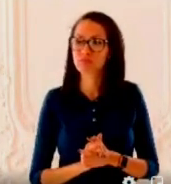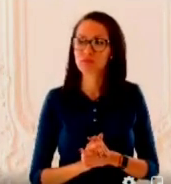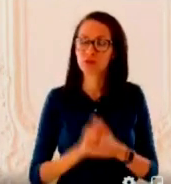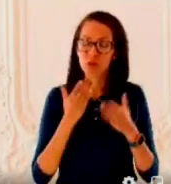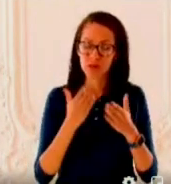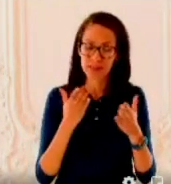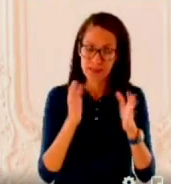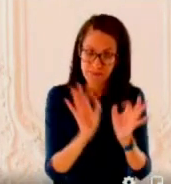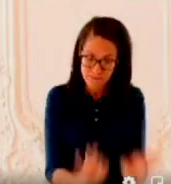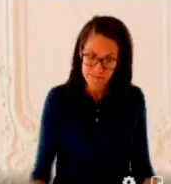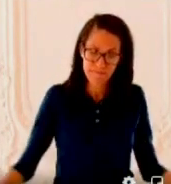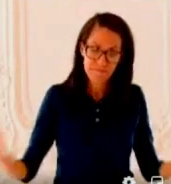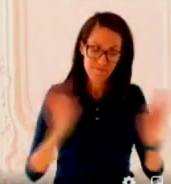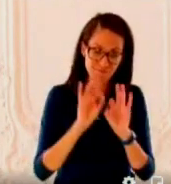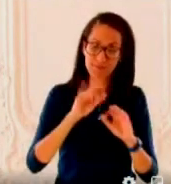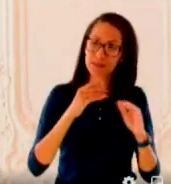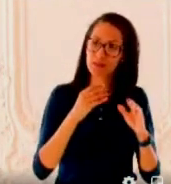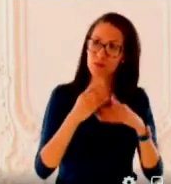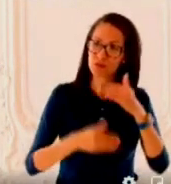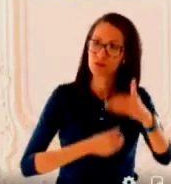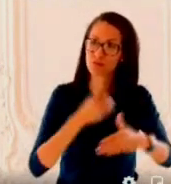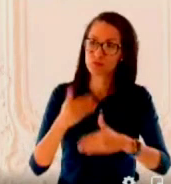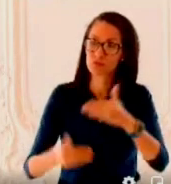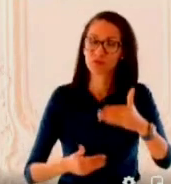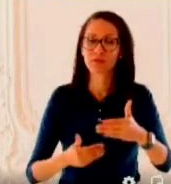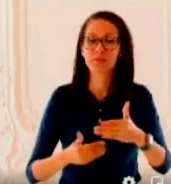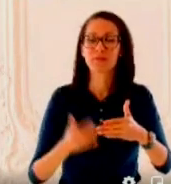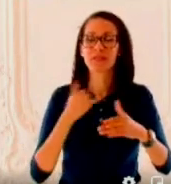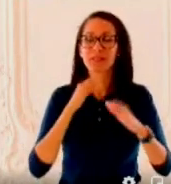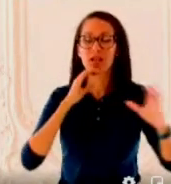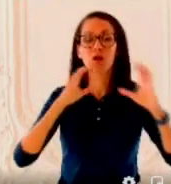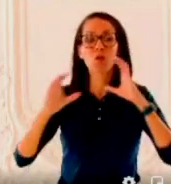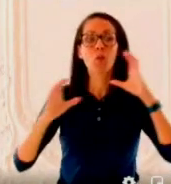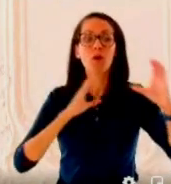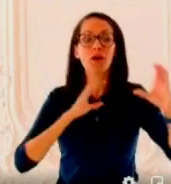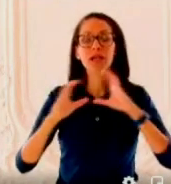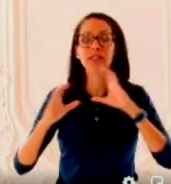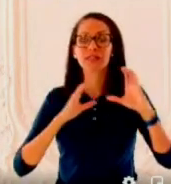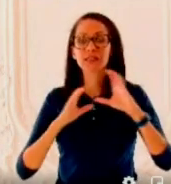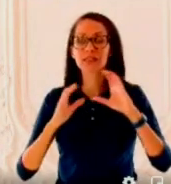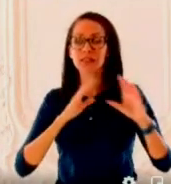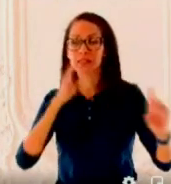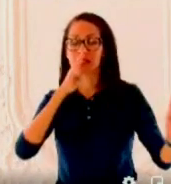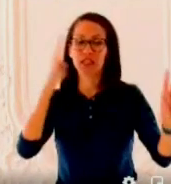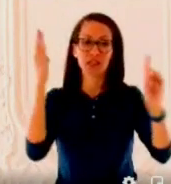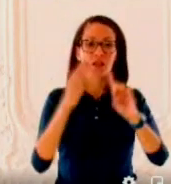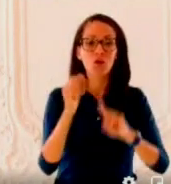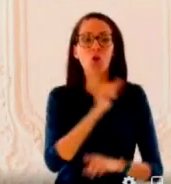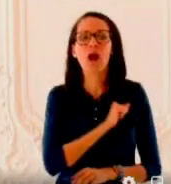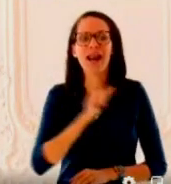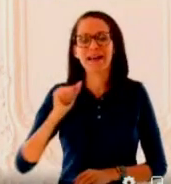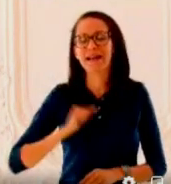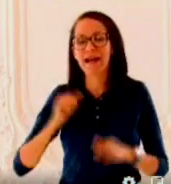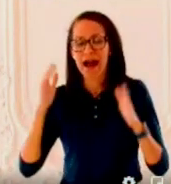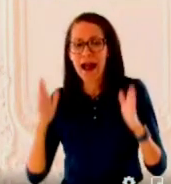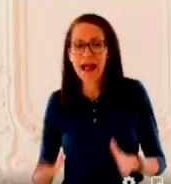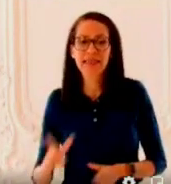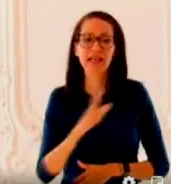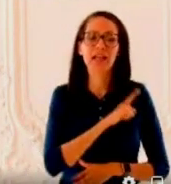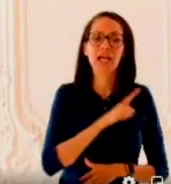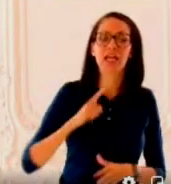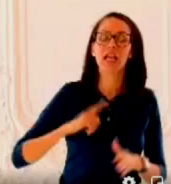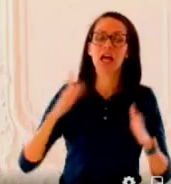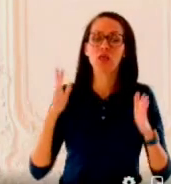fundamental en todo este proceso ha sido la comunicación directa que hemos tenido con los alcaldes,